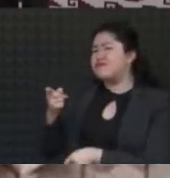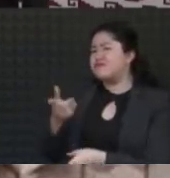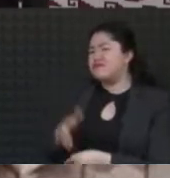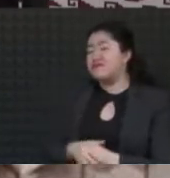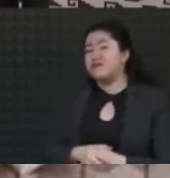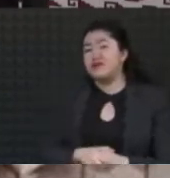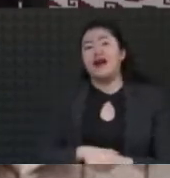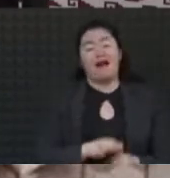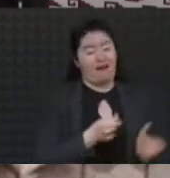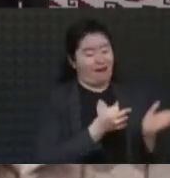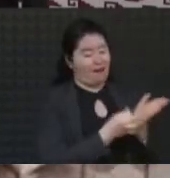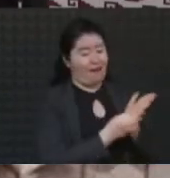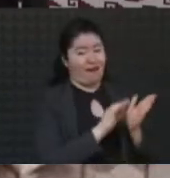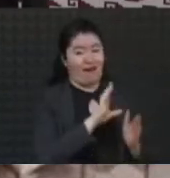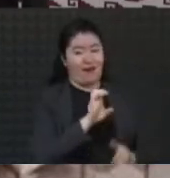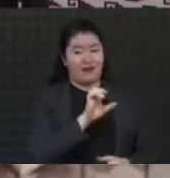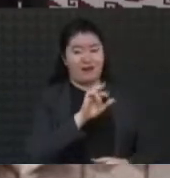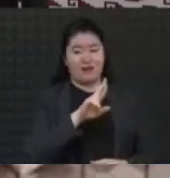Ok.